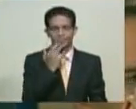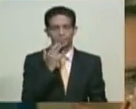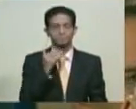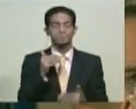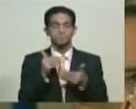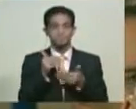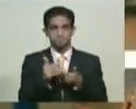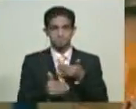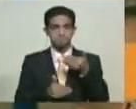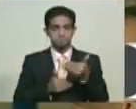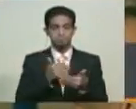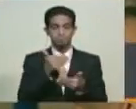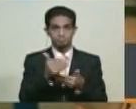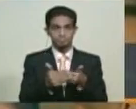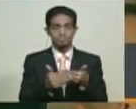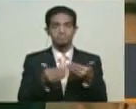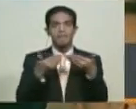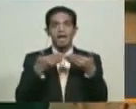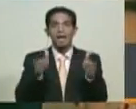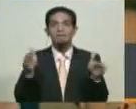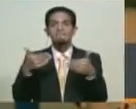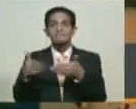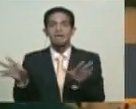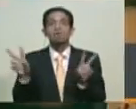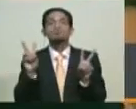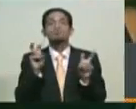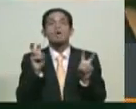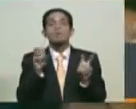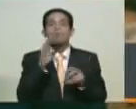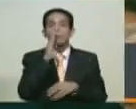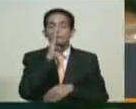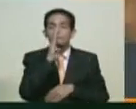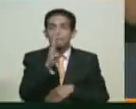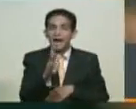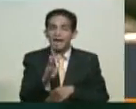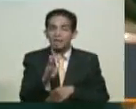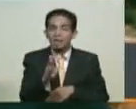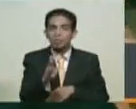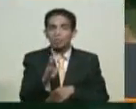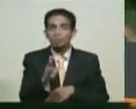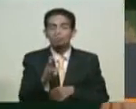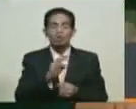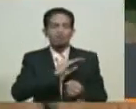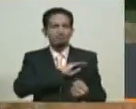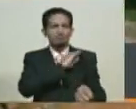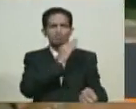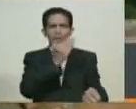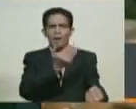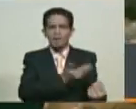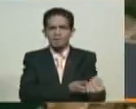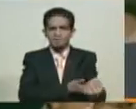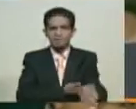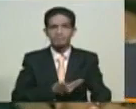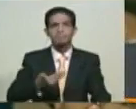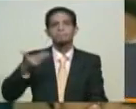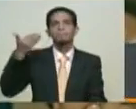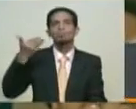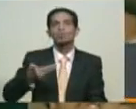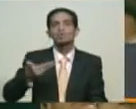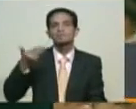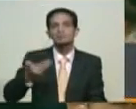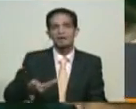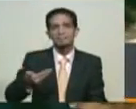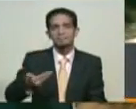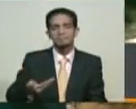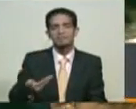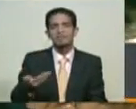banca privada en este país, en la medida que tengamos una banca fuerte, sólida, importante, comparable con